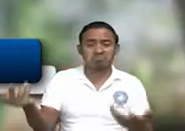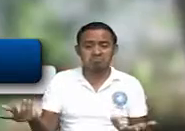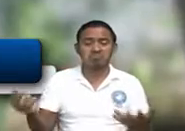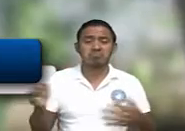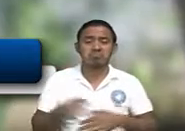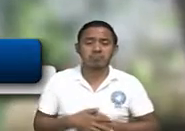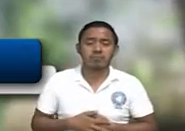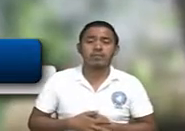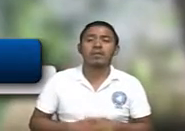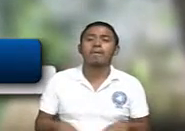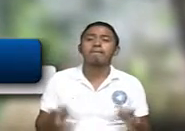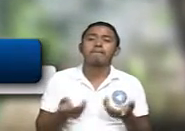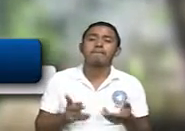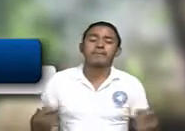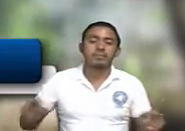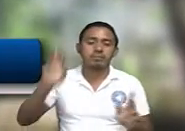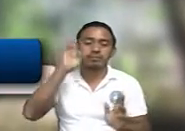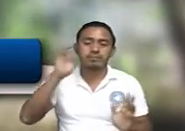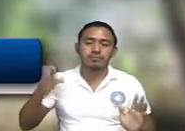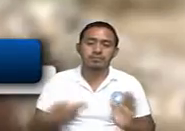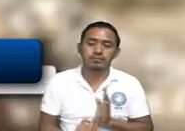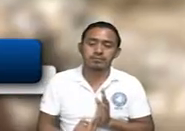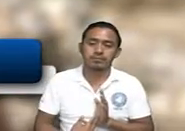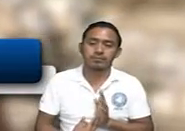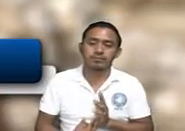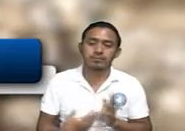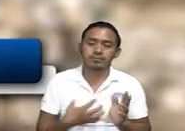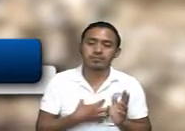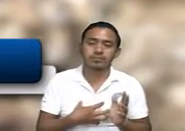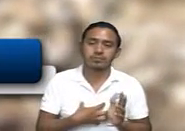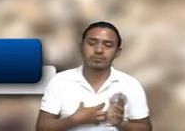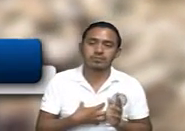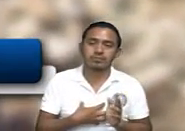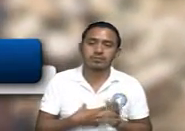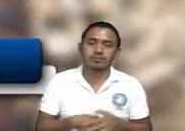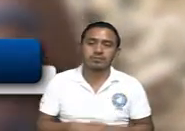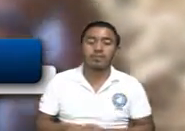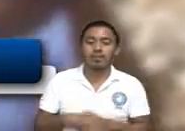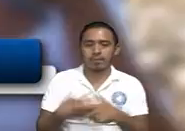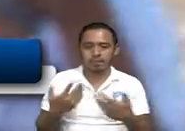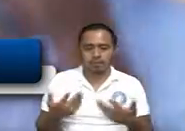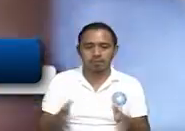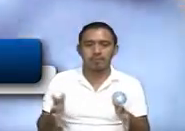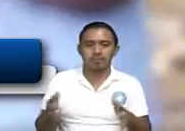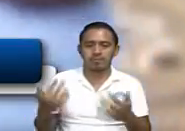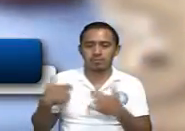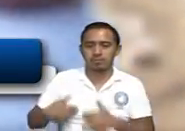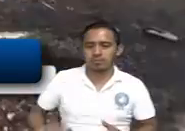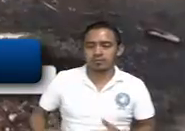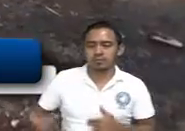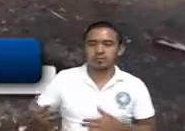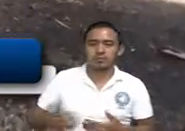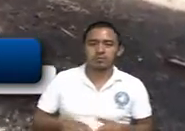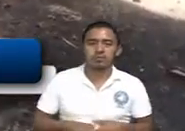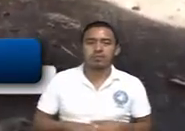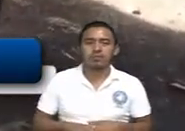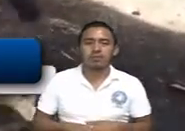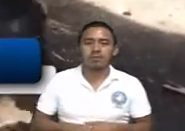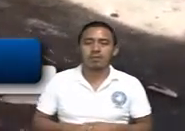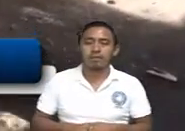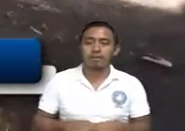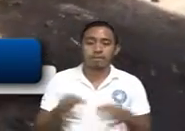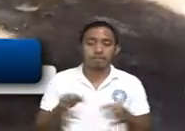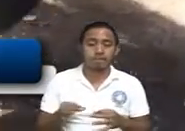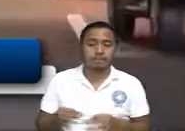emocional. Pero recordemos en principio que somos seres humanos, somos seres sociales. Sí, debemos disfrutar un poco nuestra soledad y nuestra